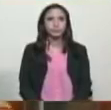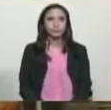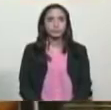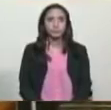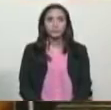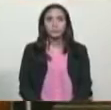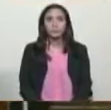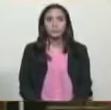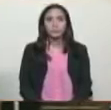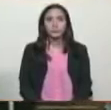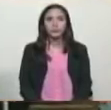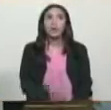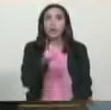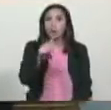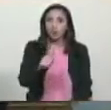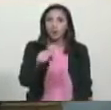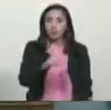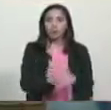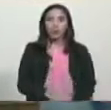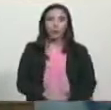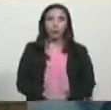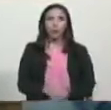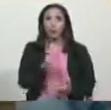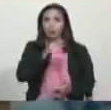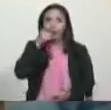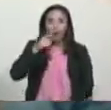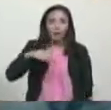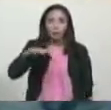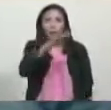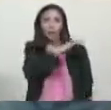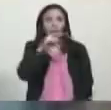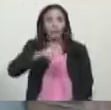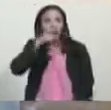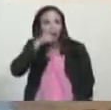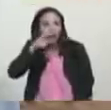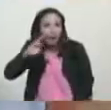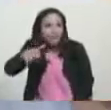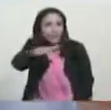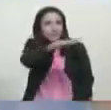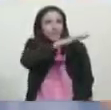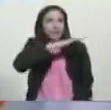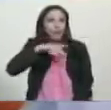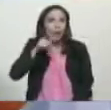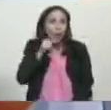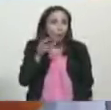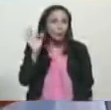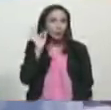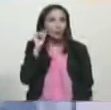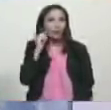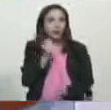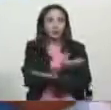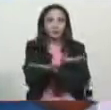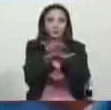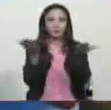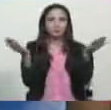dirigimos, presidente, donde está nuestro pueblo, nuestros campesinos, nuestras campesinas, nuestro pueblo productor,